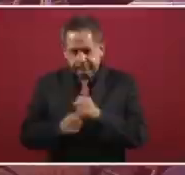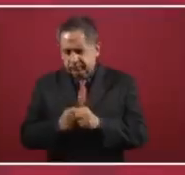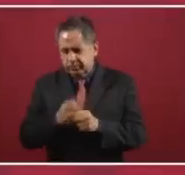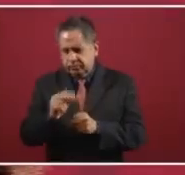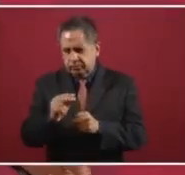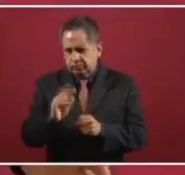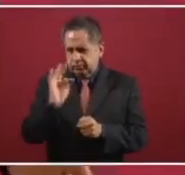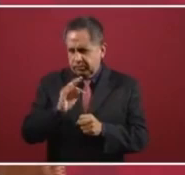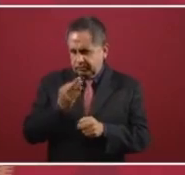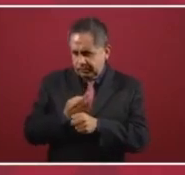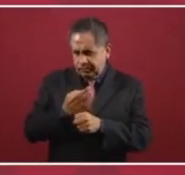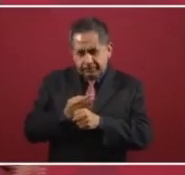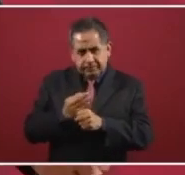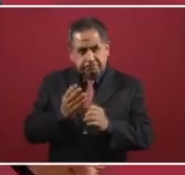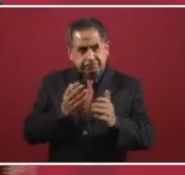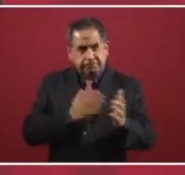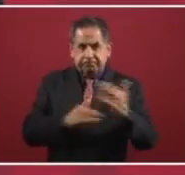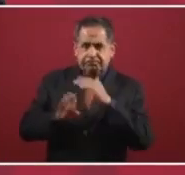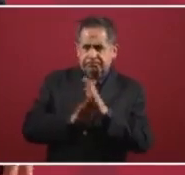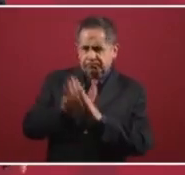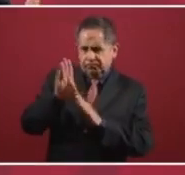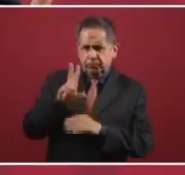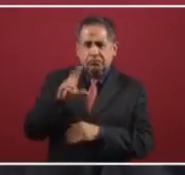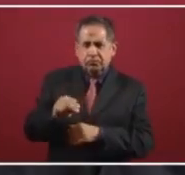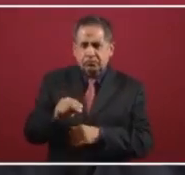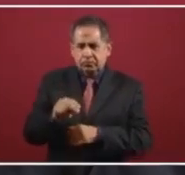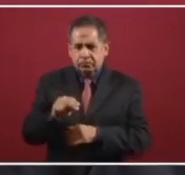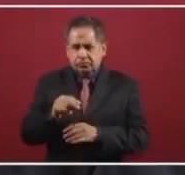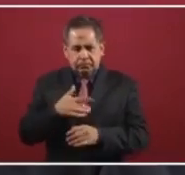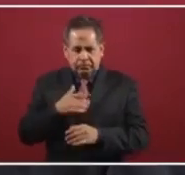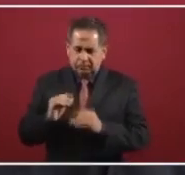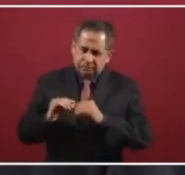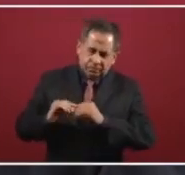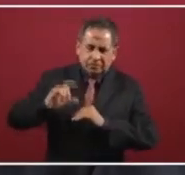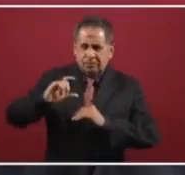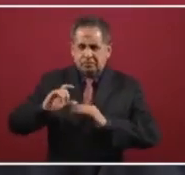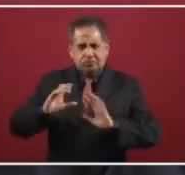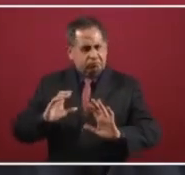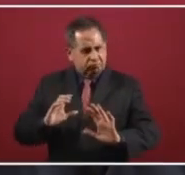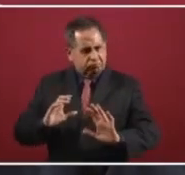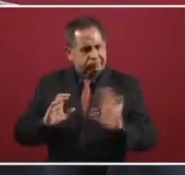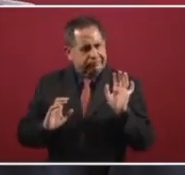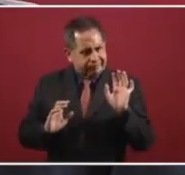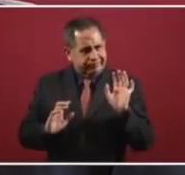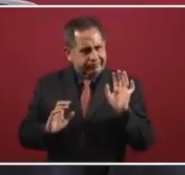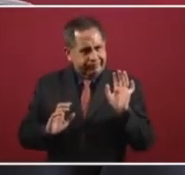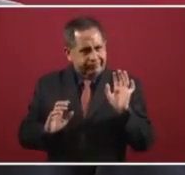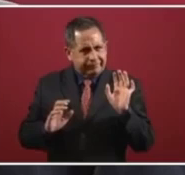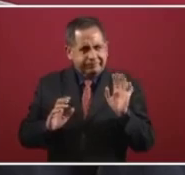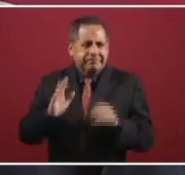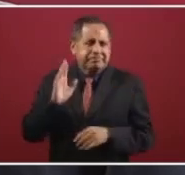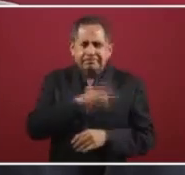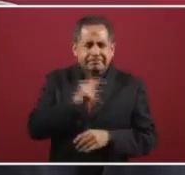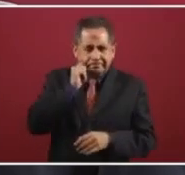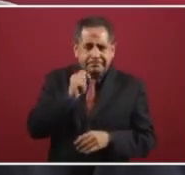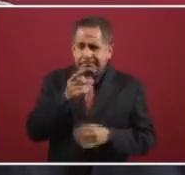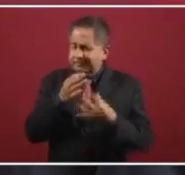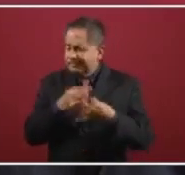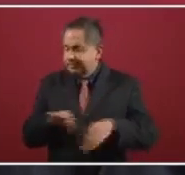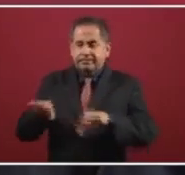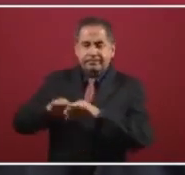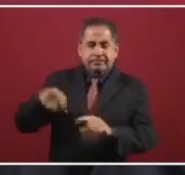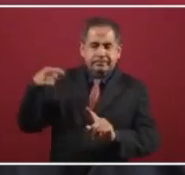este año no pueda no sé si crezcamos o no crezcamos no creo que es intrascendente lo relevante